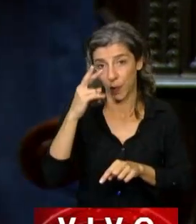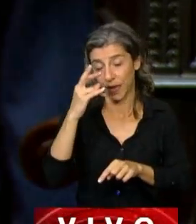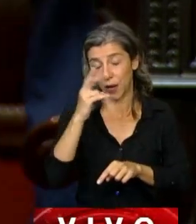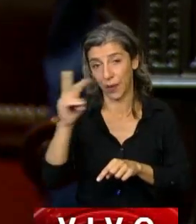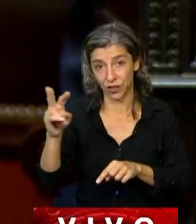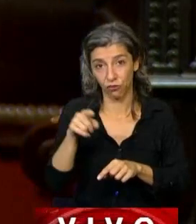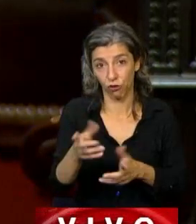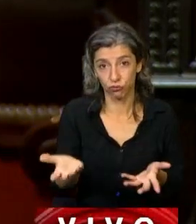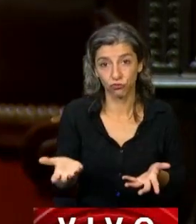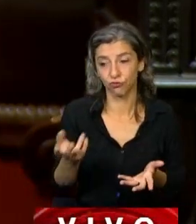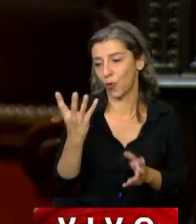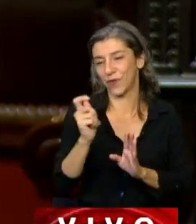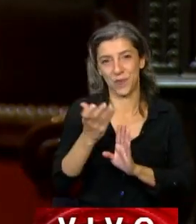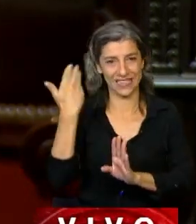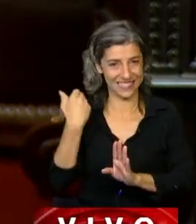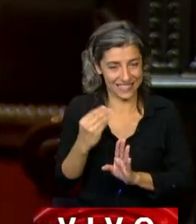Pero estos resultados no